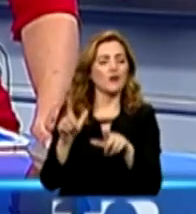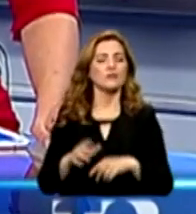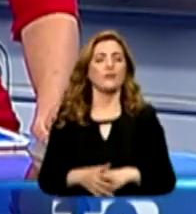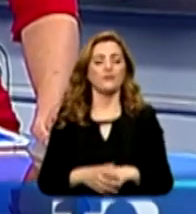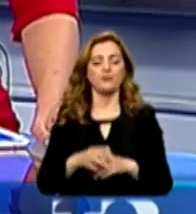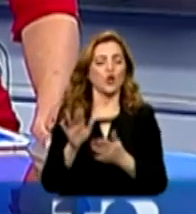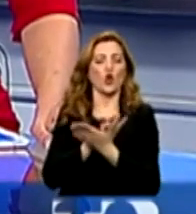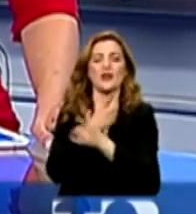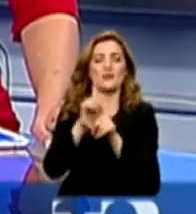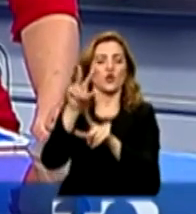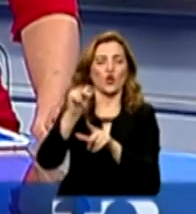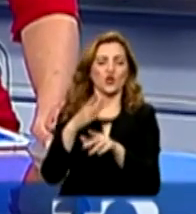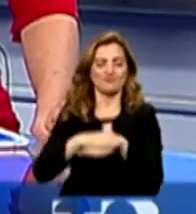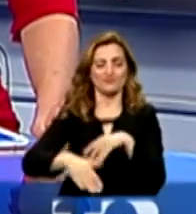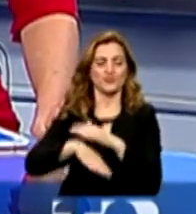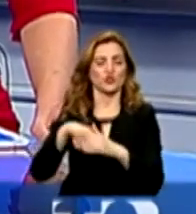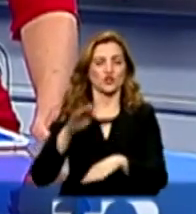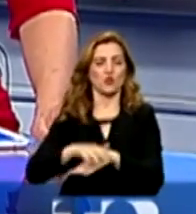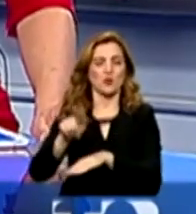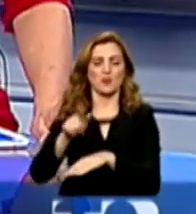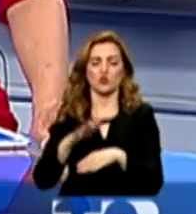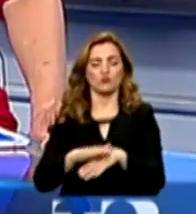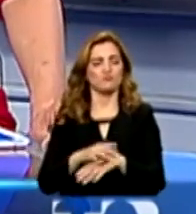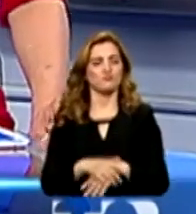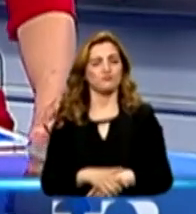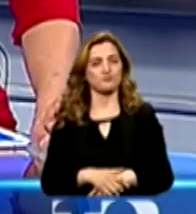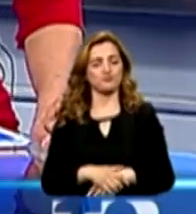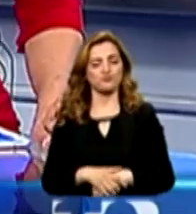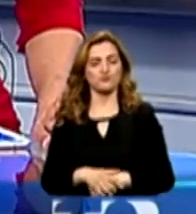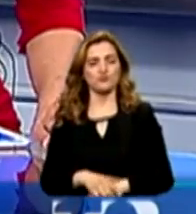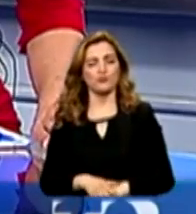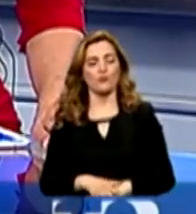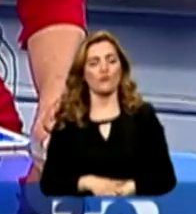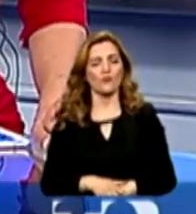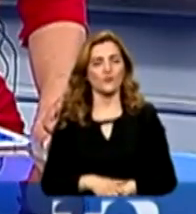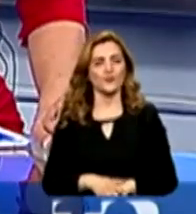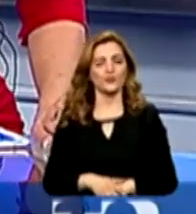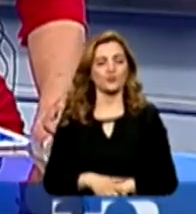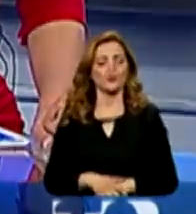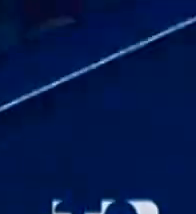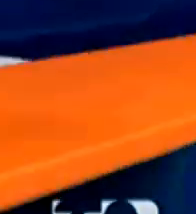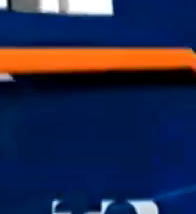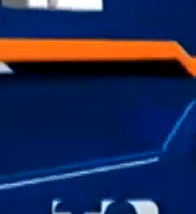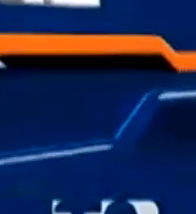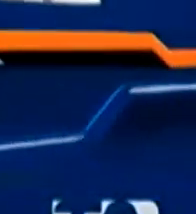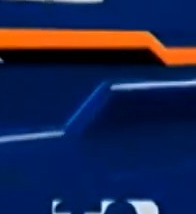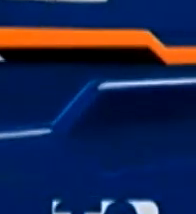contralor Pablo Celi aseguró que se sumará a las apelaciones. Carlos Acoto informa.